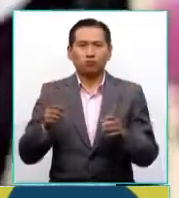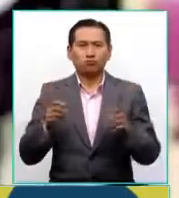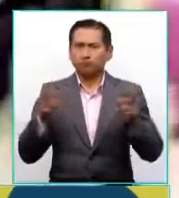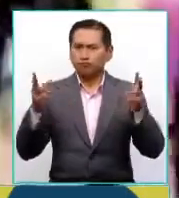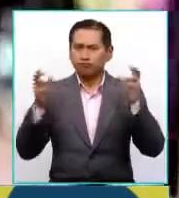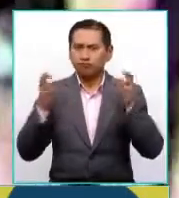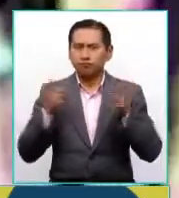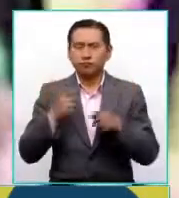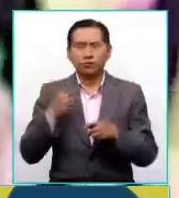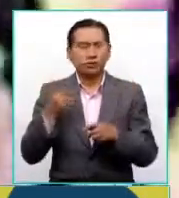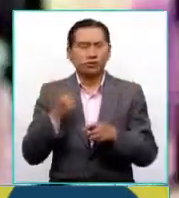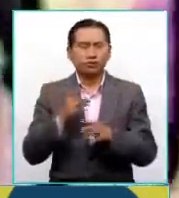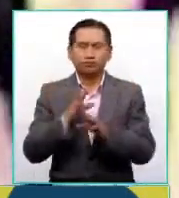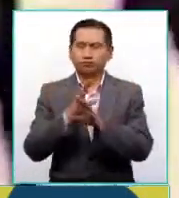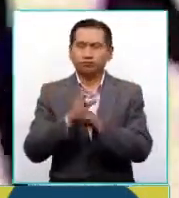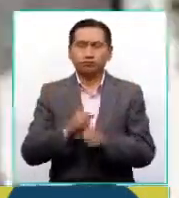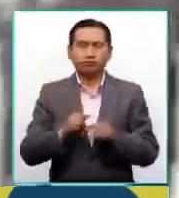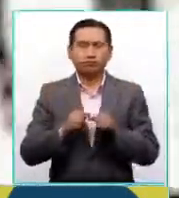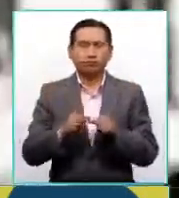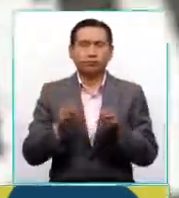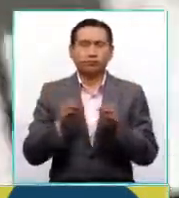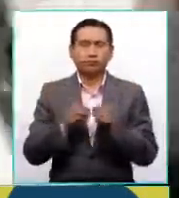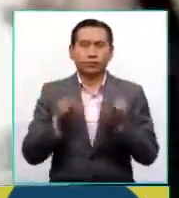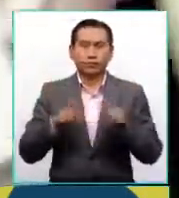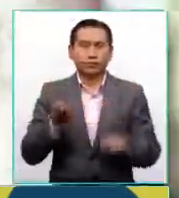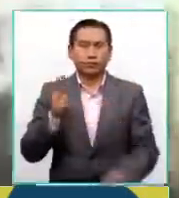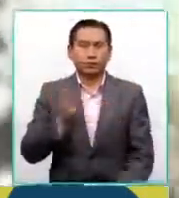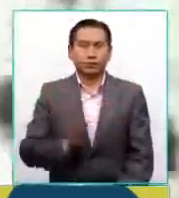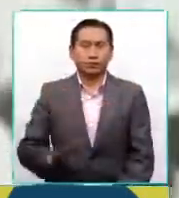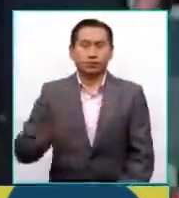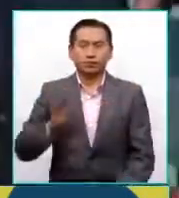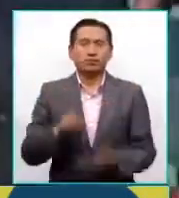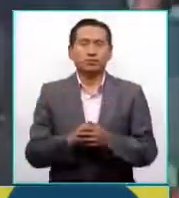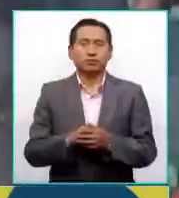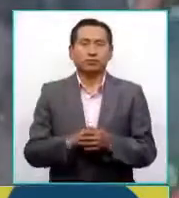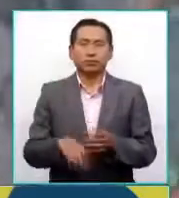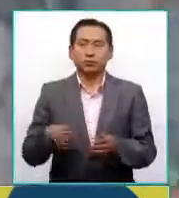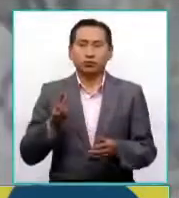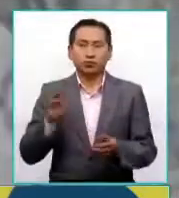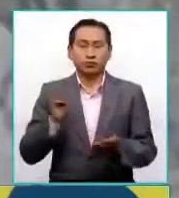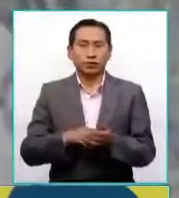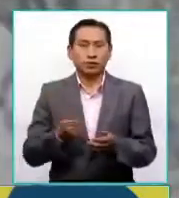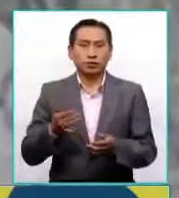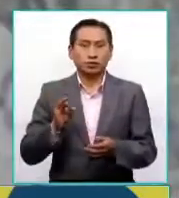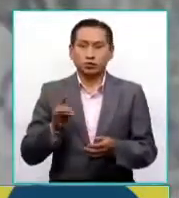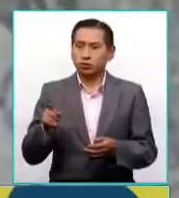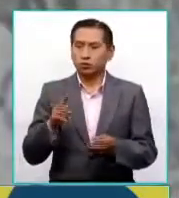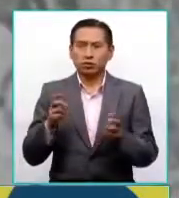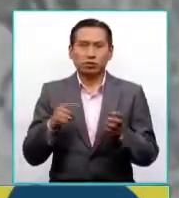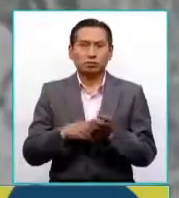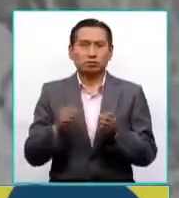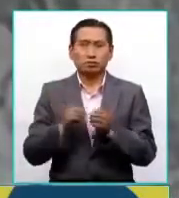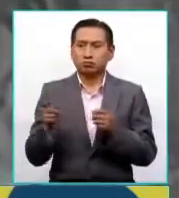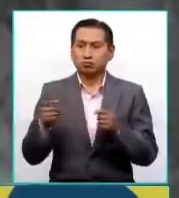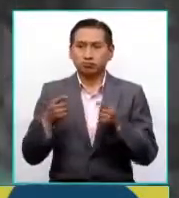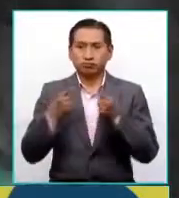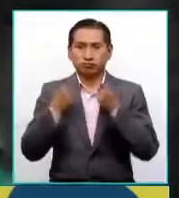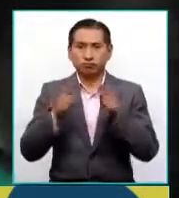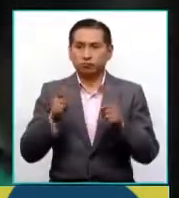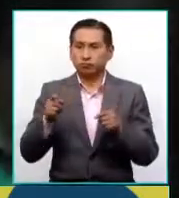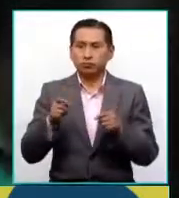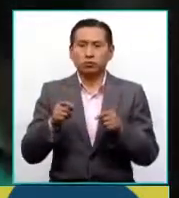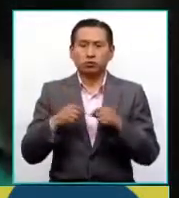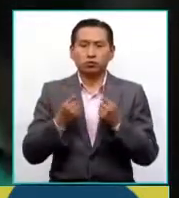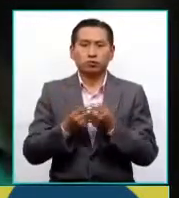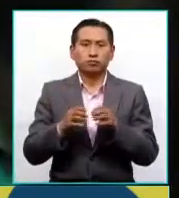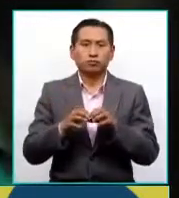se va a escuchar, que nunca va a pasar de moda en nuestro país. En el año 2018, después de varias idas y venidas, anunciaron que la agrupación se